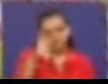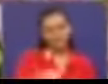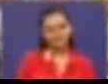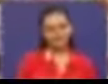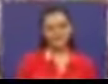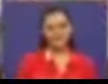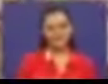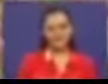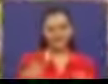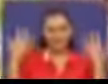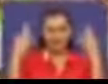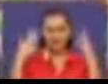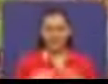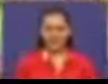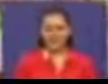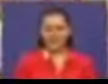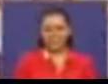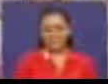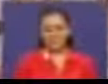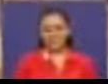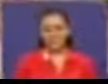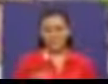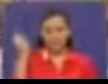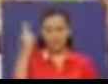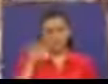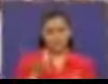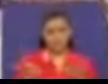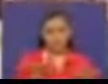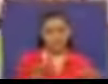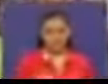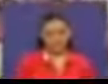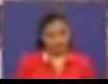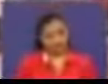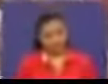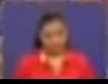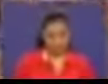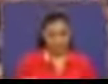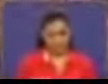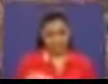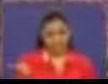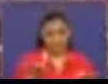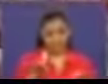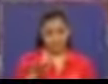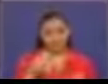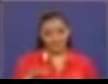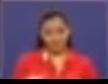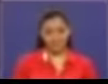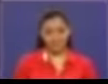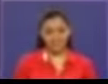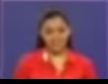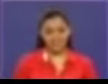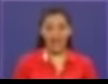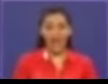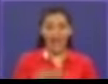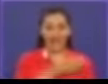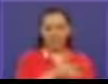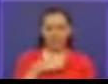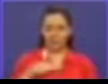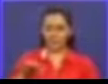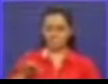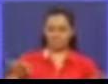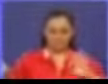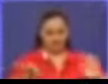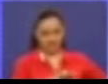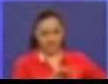frío y barro con hambre. ¿Sí se entendió la explicación, Ponce, o no? No. Sí se entendió, mamá. Que la otra vez expliqué la falacia de